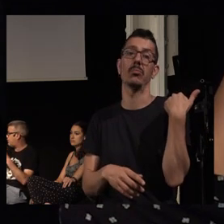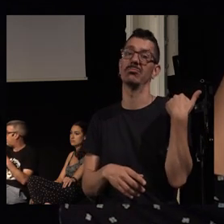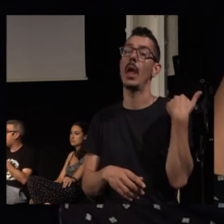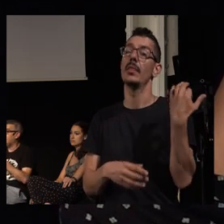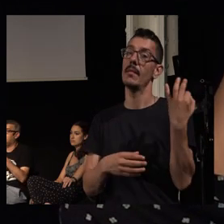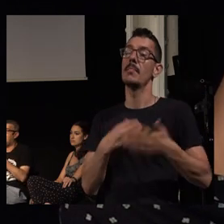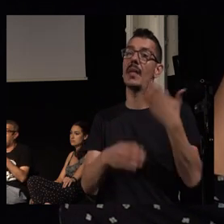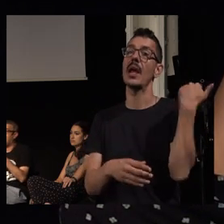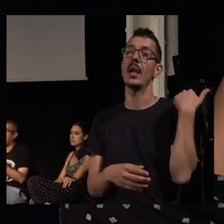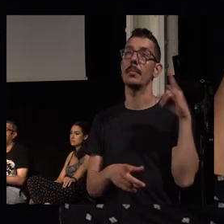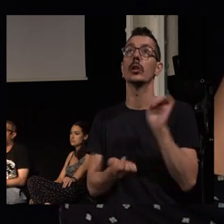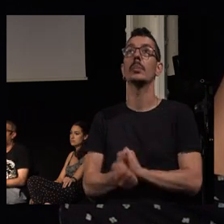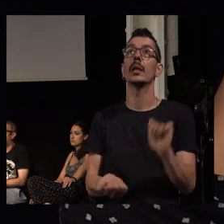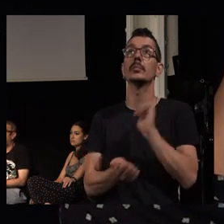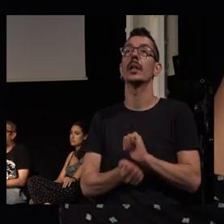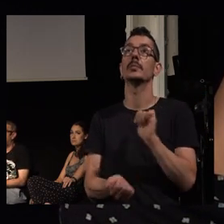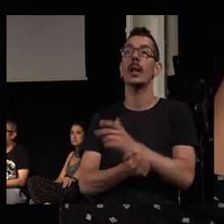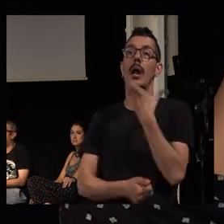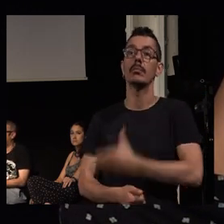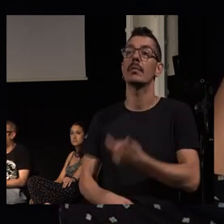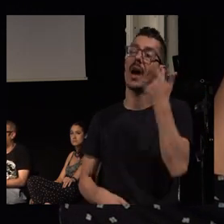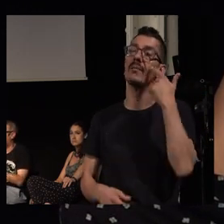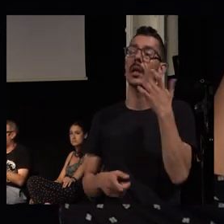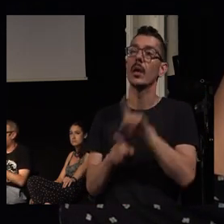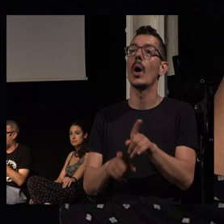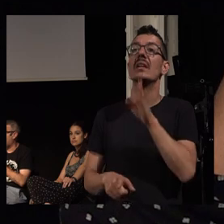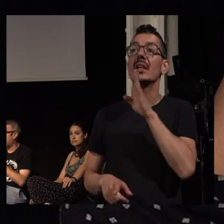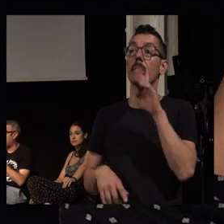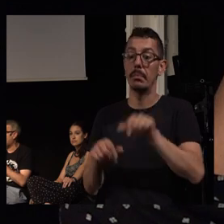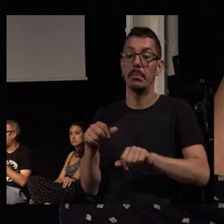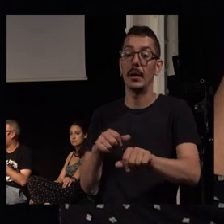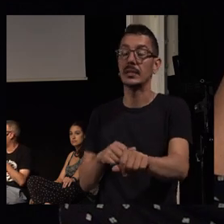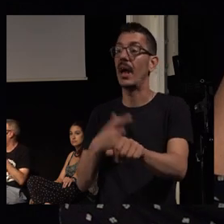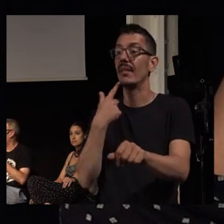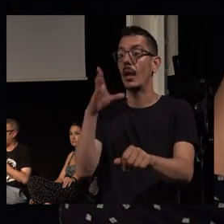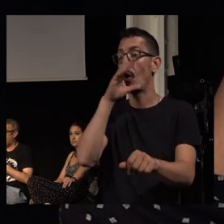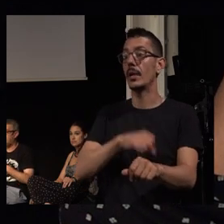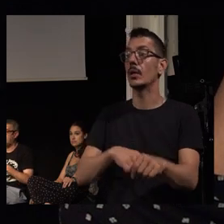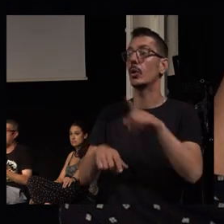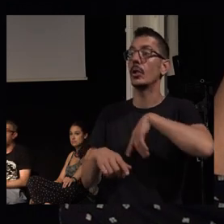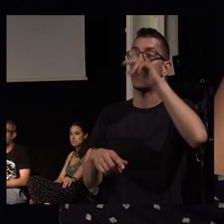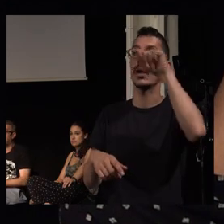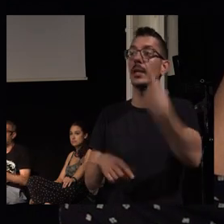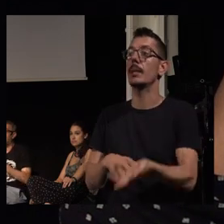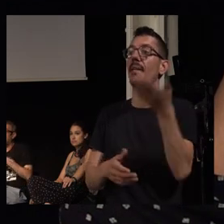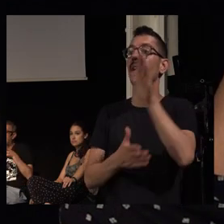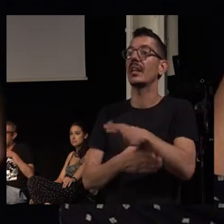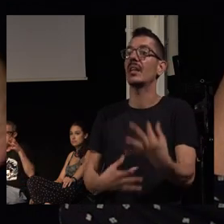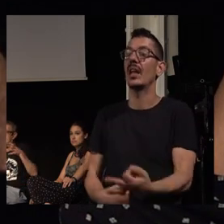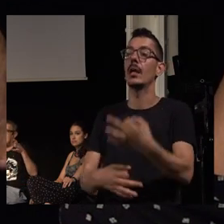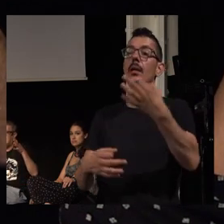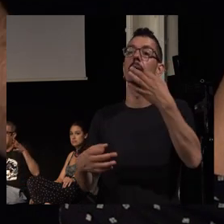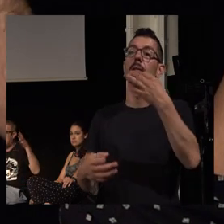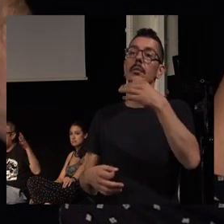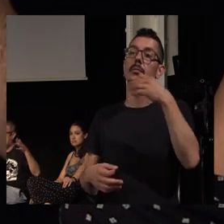empezado ayer, ¿no? Y no esperar a ver qué puede pasar en este año que queda de gobierno, qué vamos a plantear el año que viene. Quiero decir, no tener